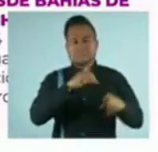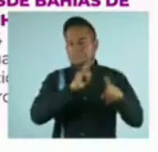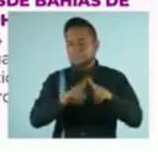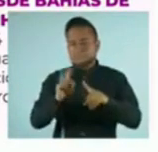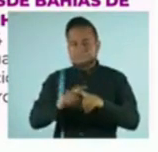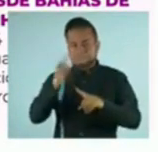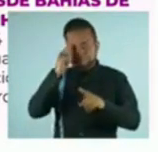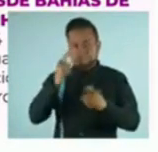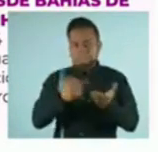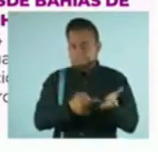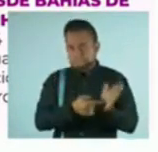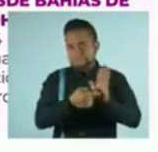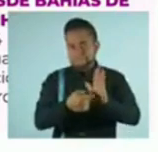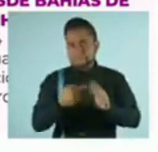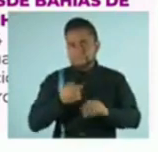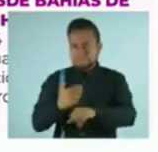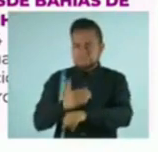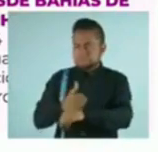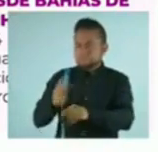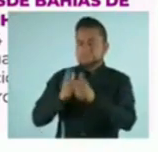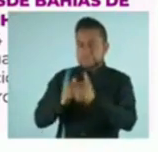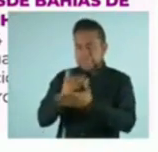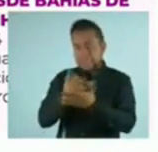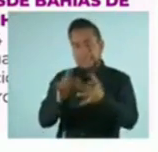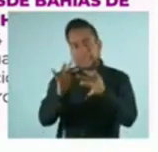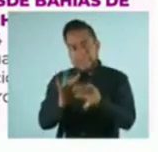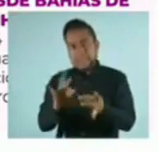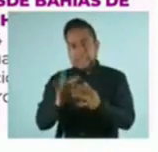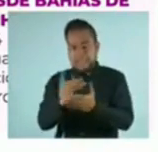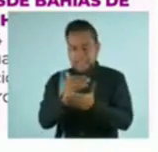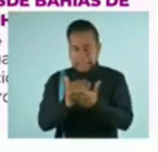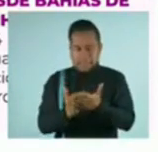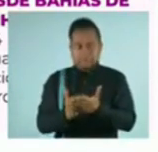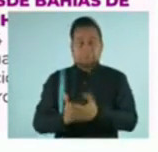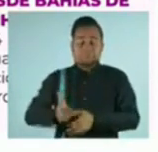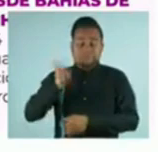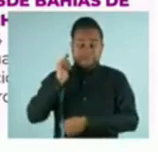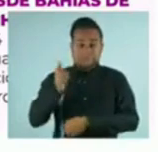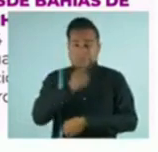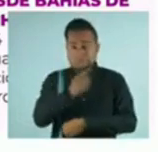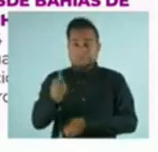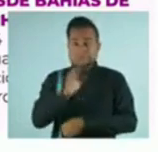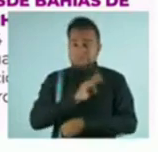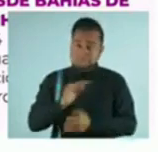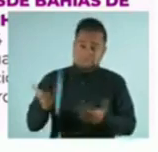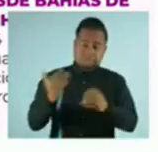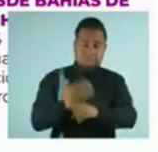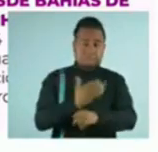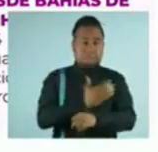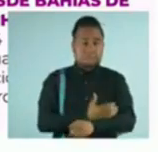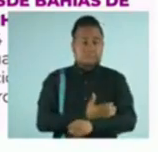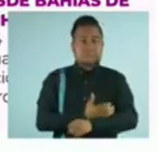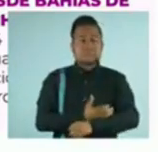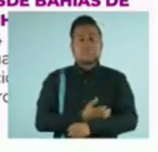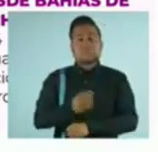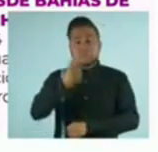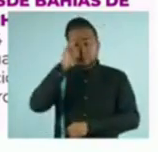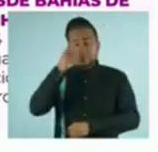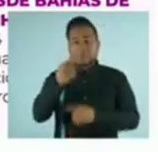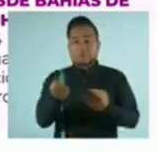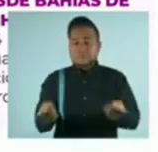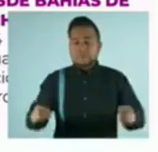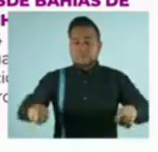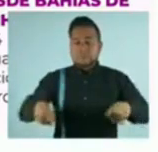que mostrarle, que ahorita nuestros compañeros van a seguir también enumerando. Ojalá y puedan acompañarnos en esta